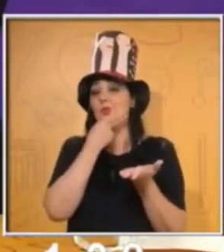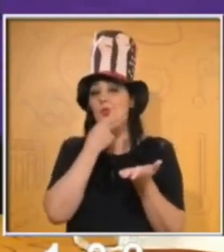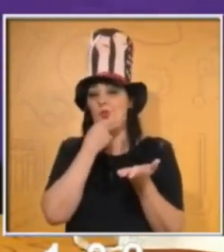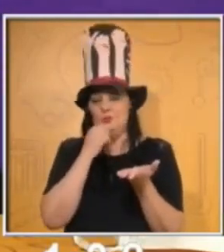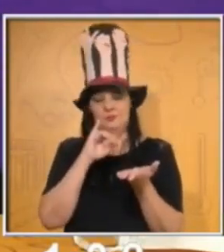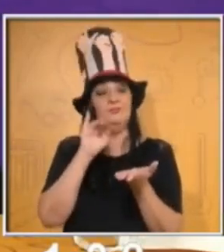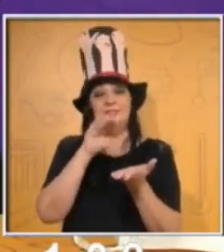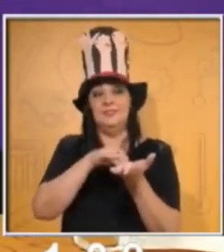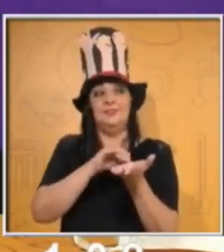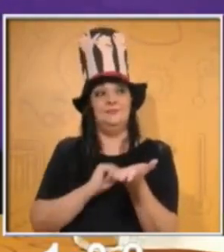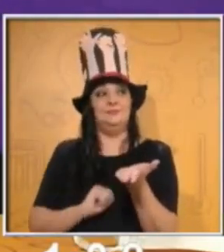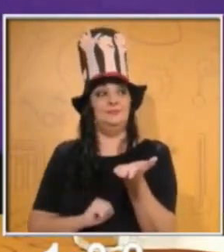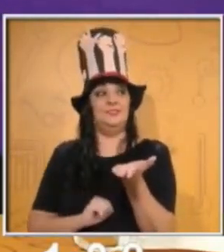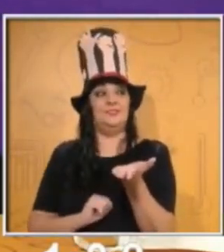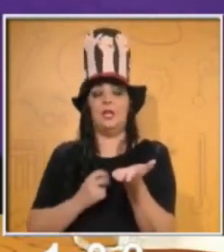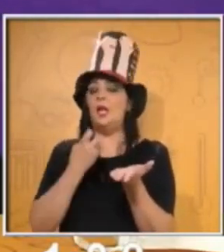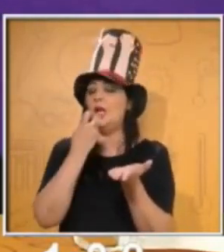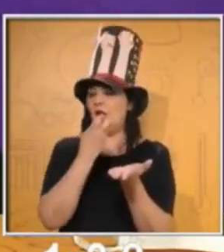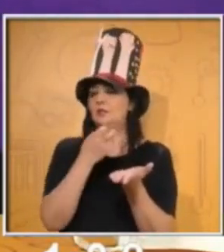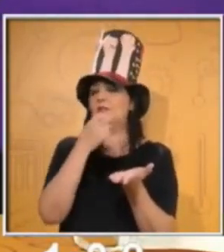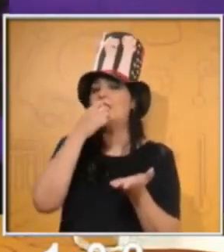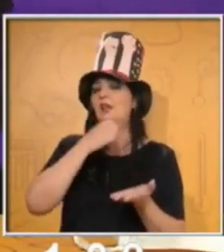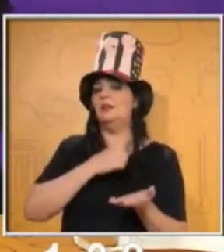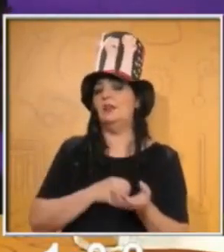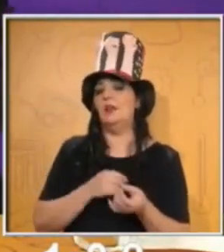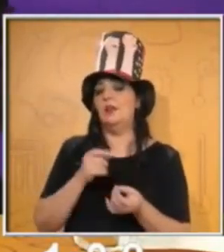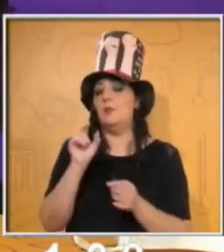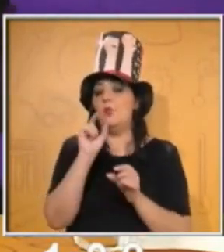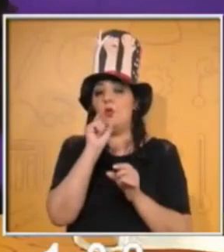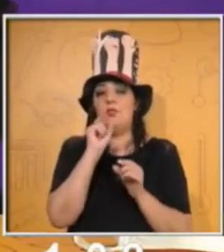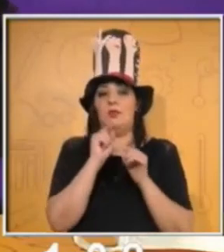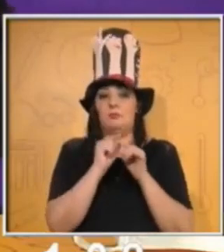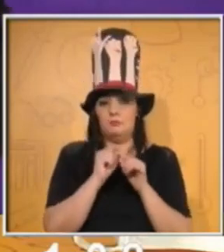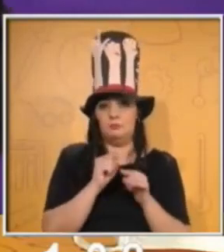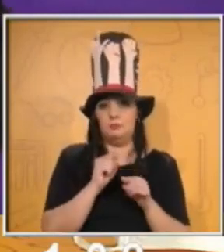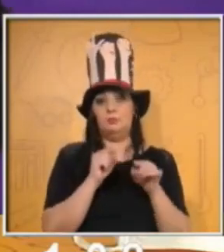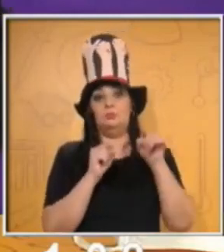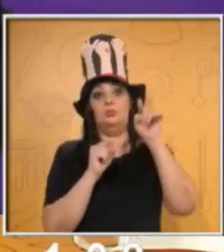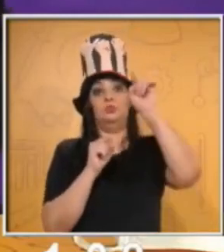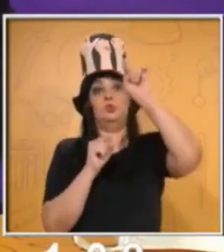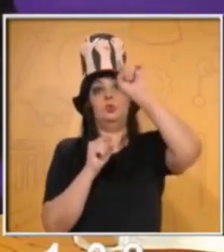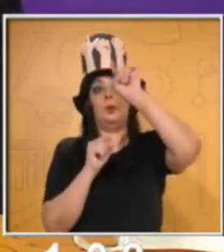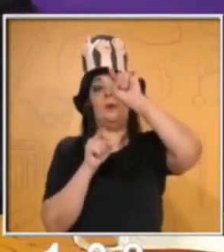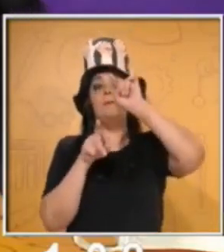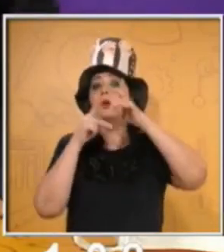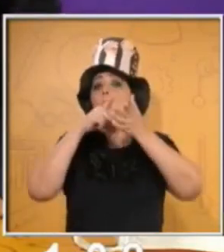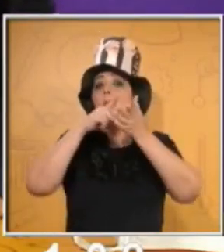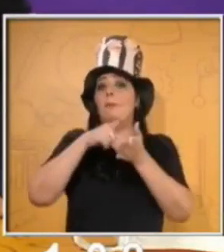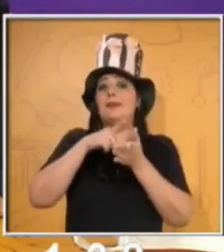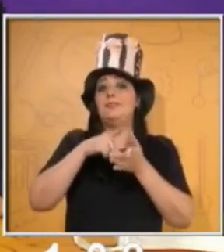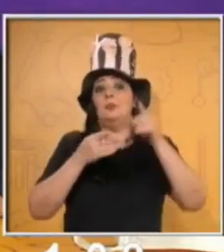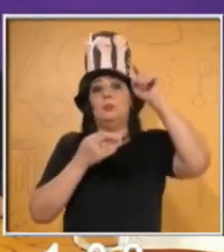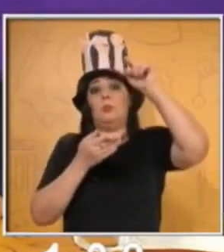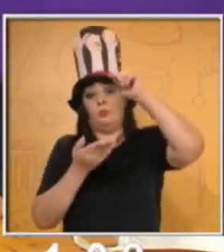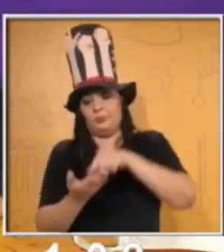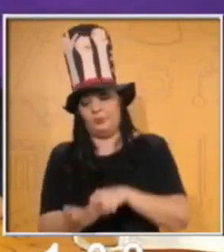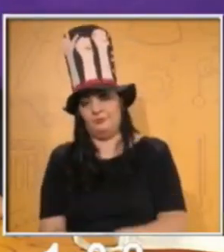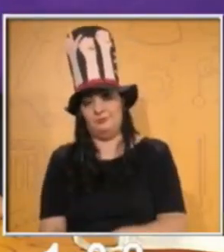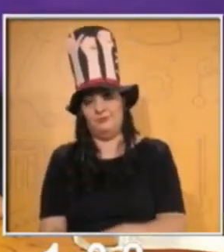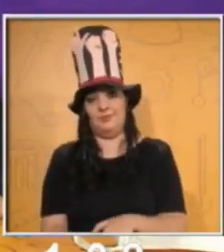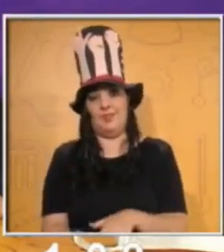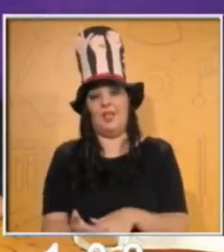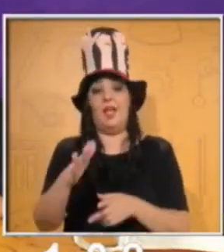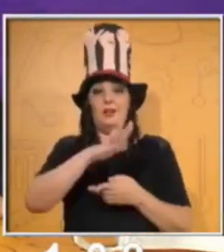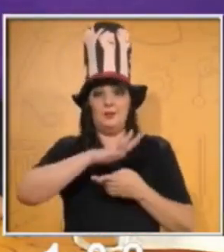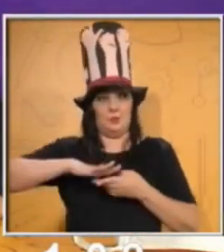Si se dieron cuenta, en este experimento, la moneda subió al aire y cayó al suelo próximo. En este caso,